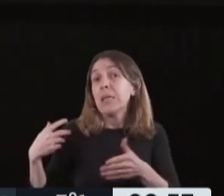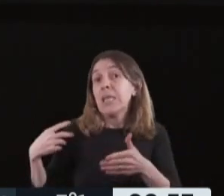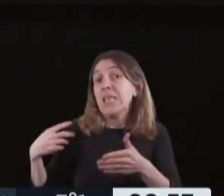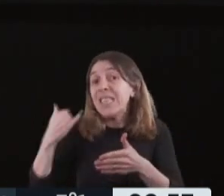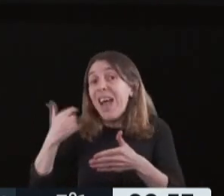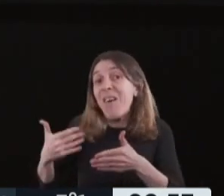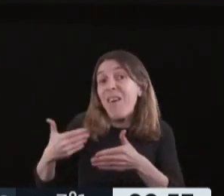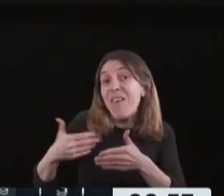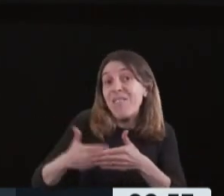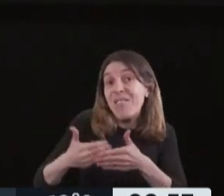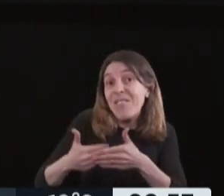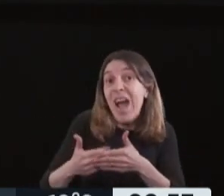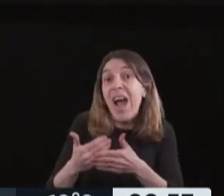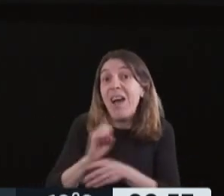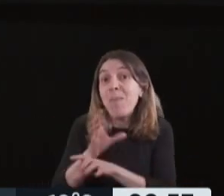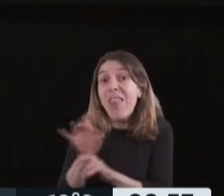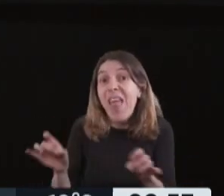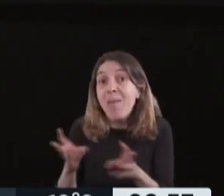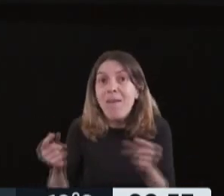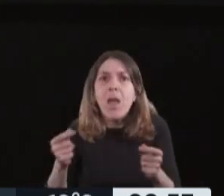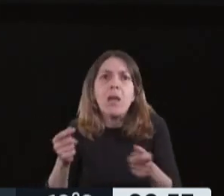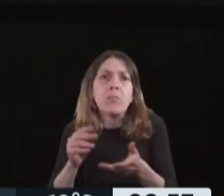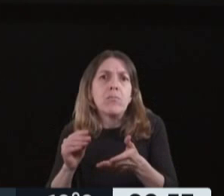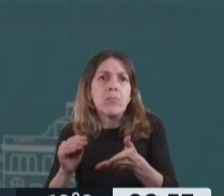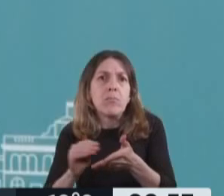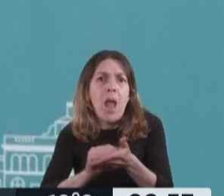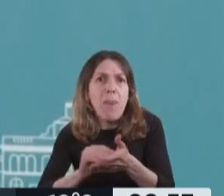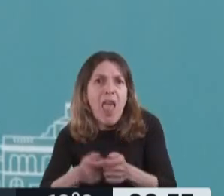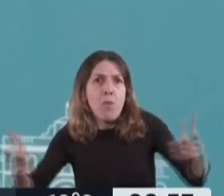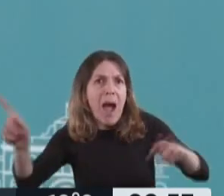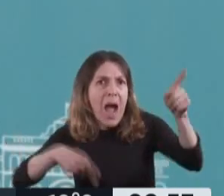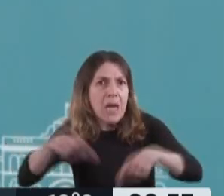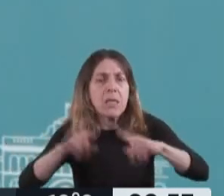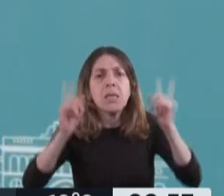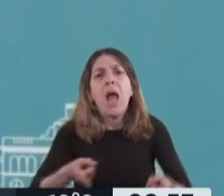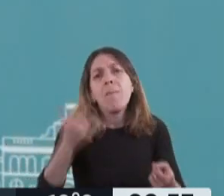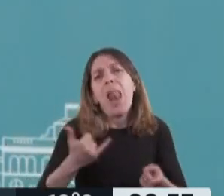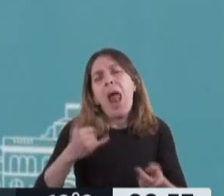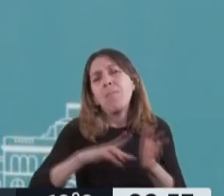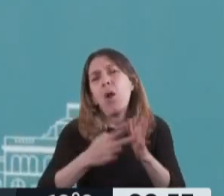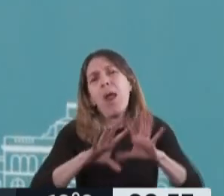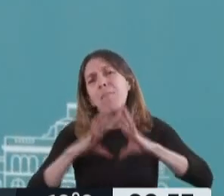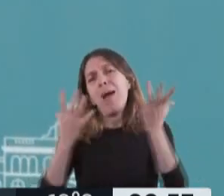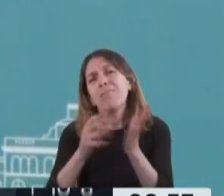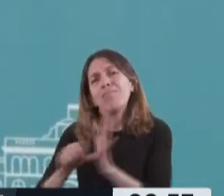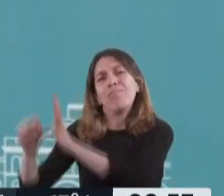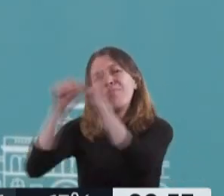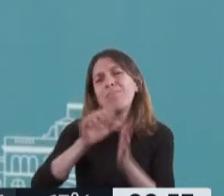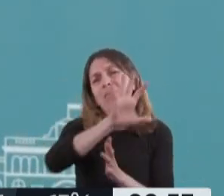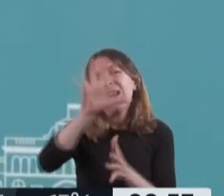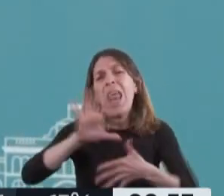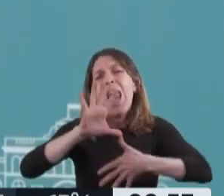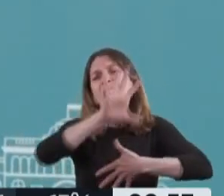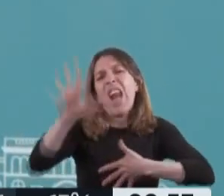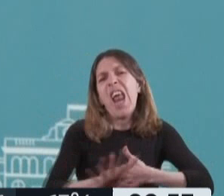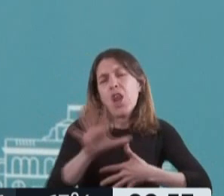y lo tiene que ser hoy en este contexto de crisis mundial gravísimo y regional gravísimo que está viviendo